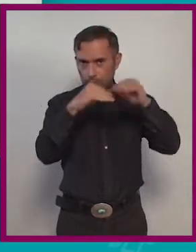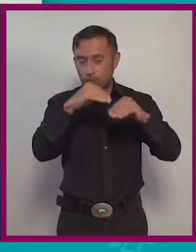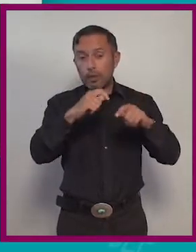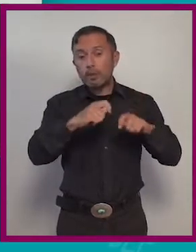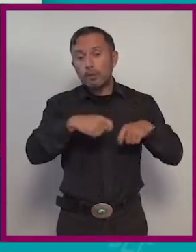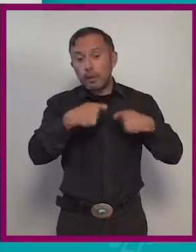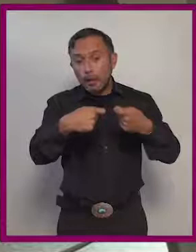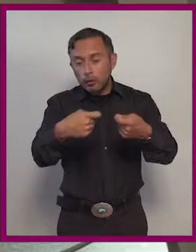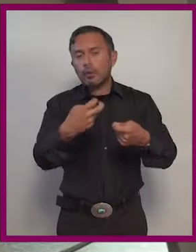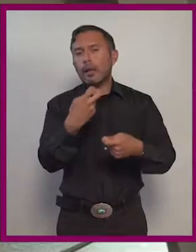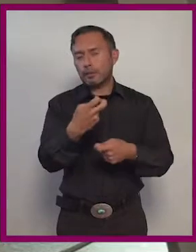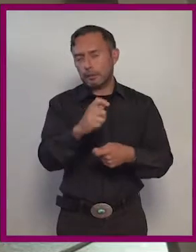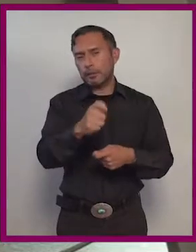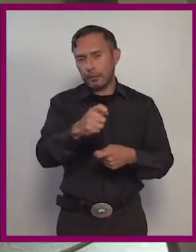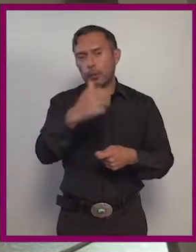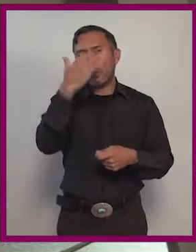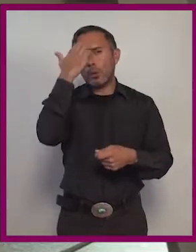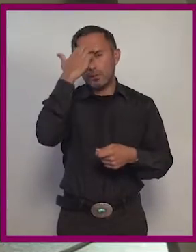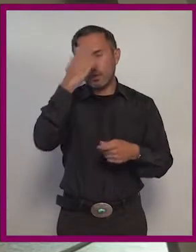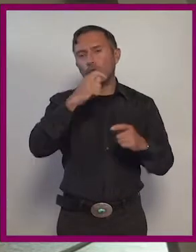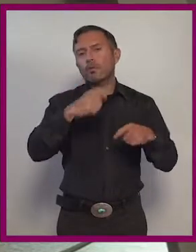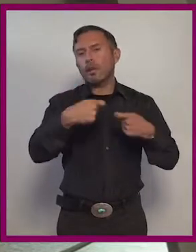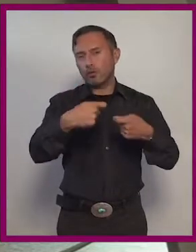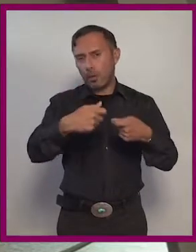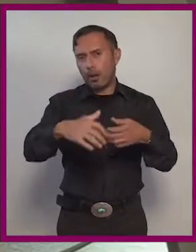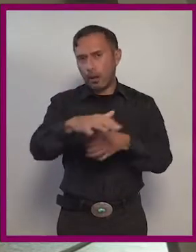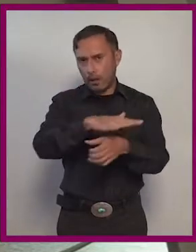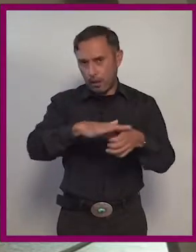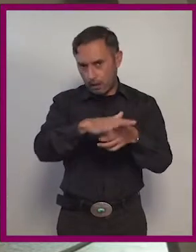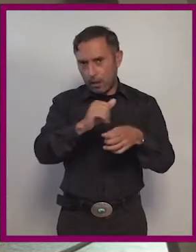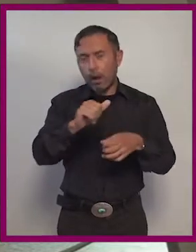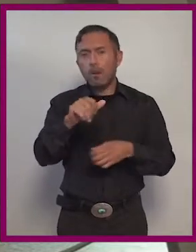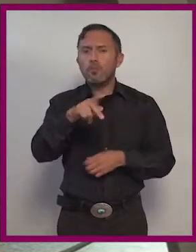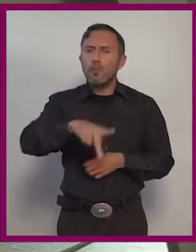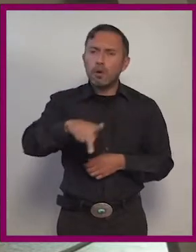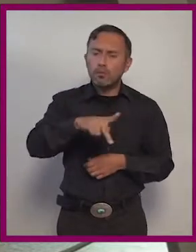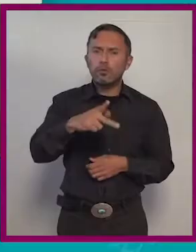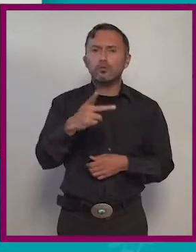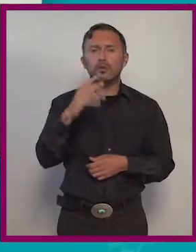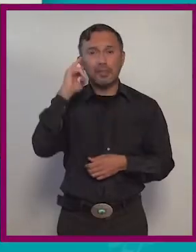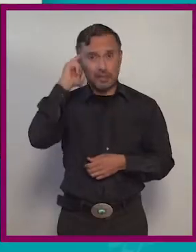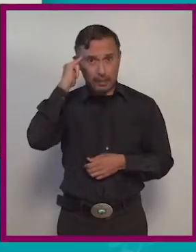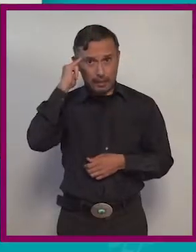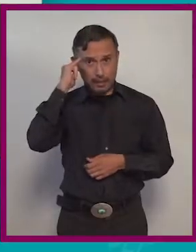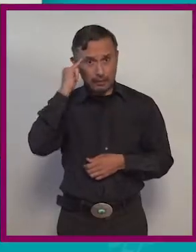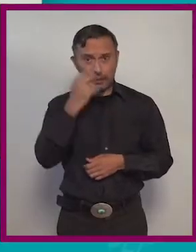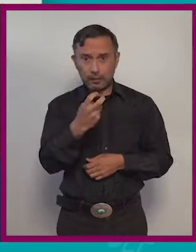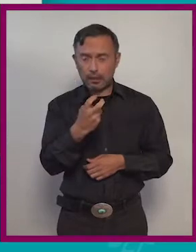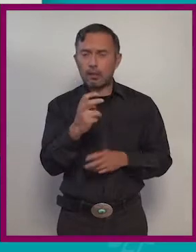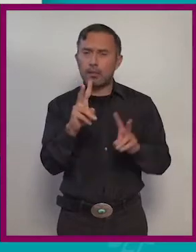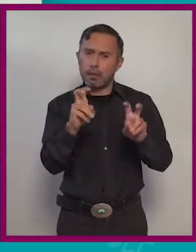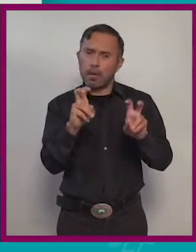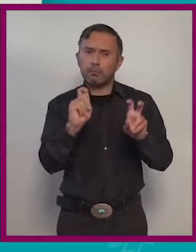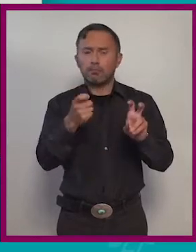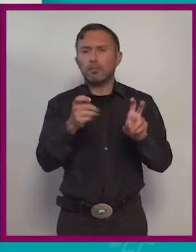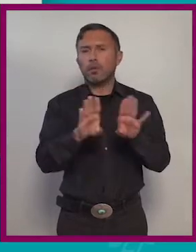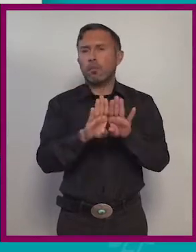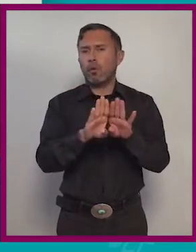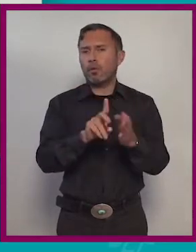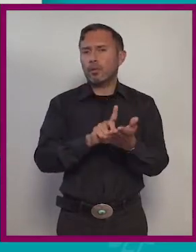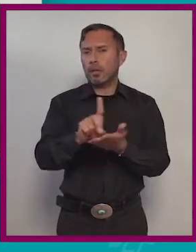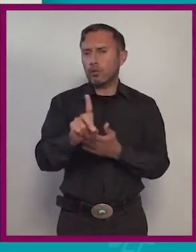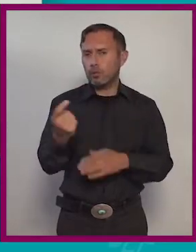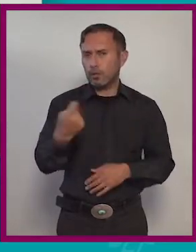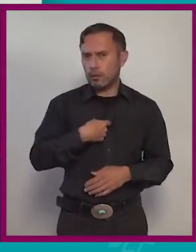que debemos entender como un conocimiento tradicional. Y para nuestros pueblos indígenas es un tema de un derecho a la identidad. ¿Y a qué